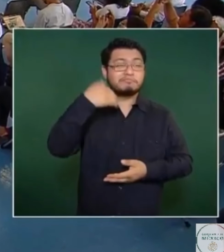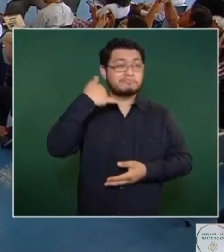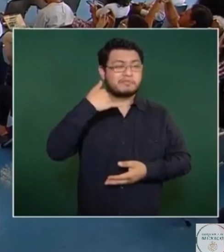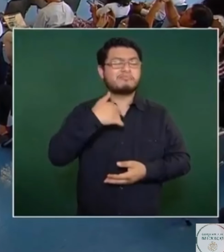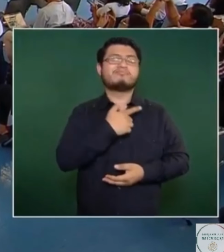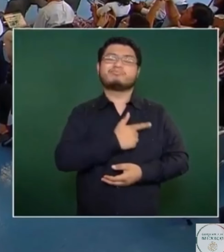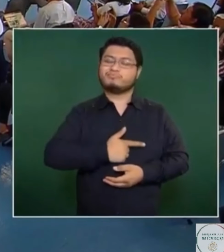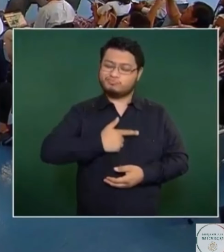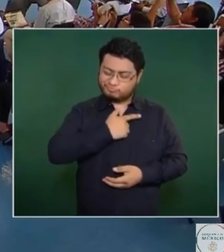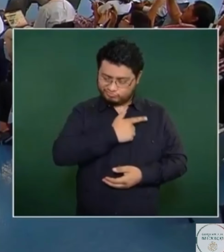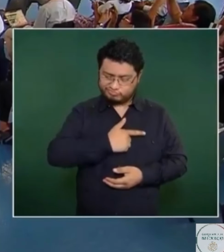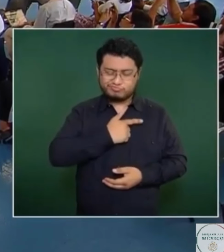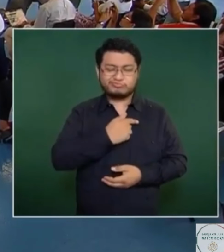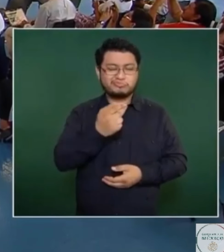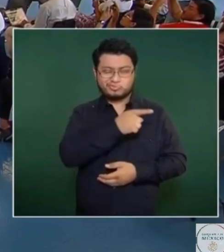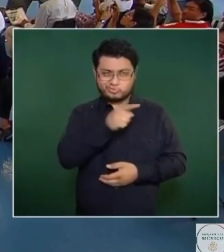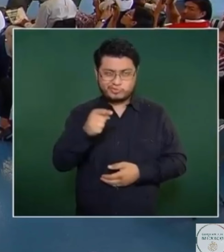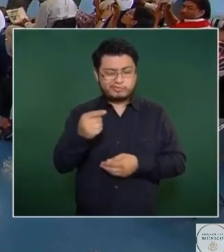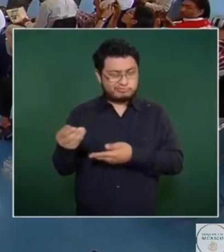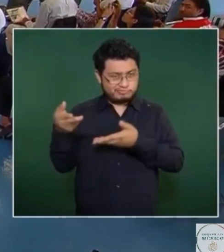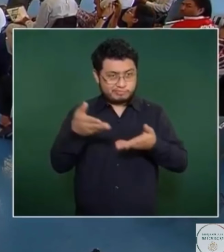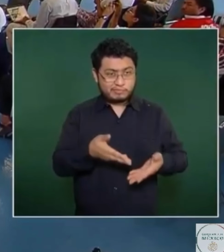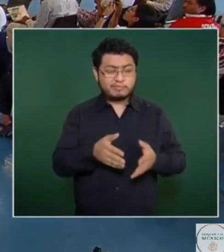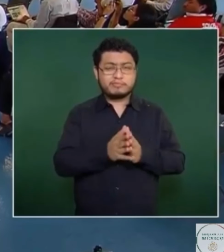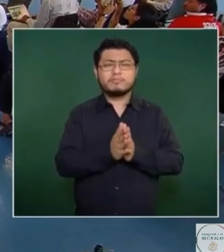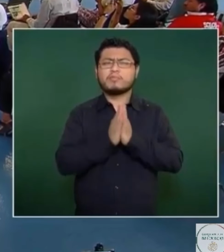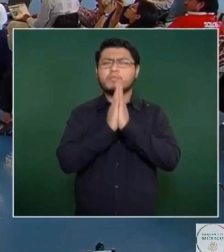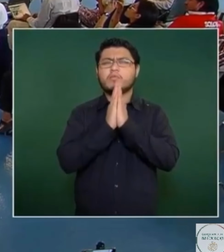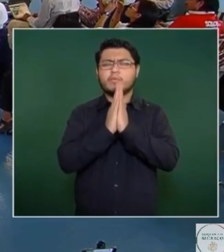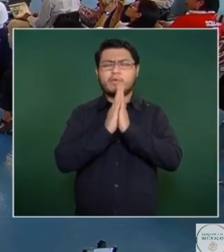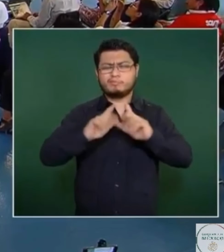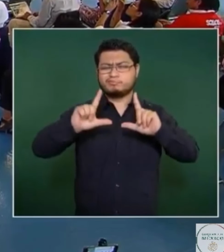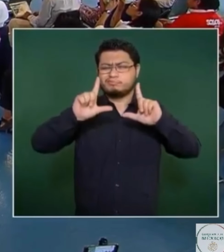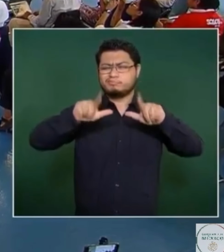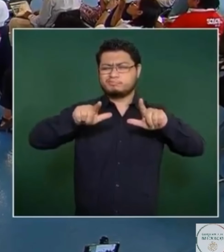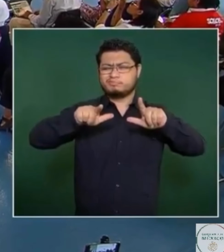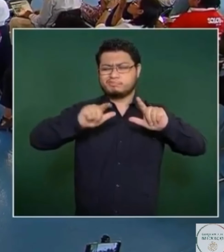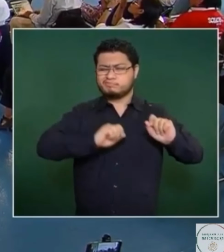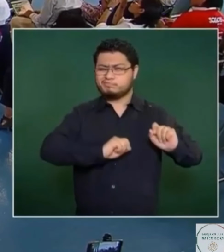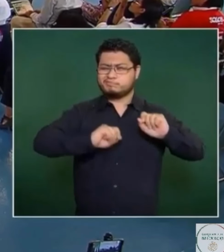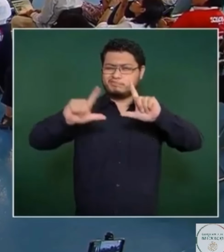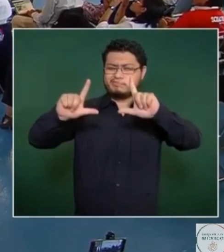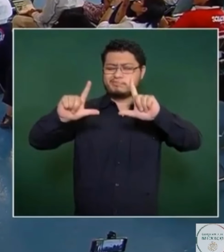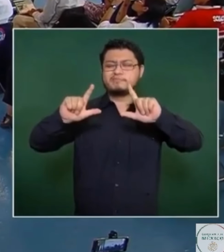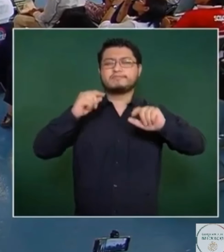tenerle de vuelta. Y si me ayudan con la presentación.